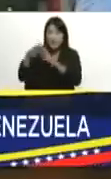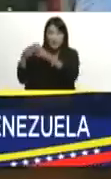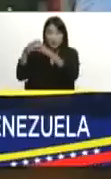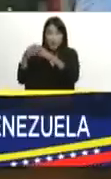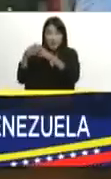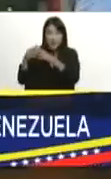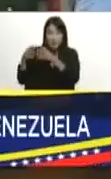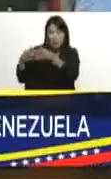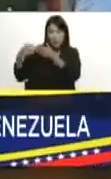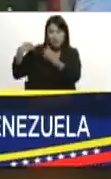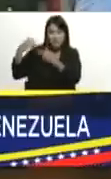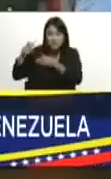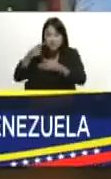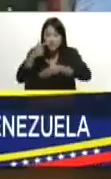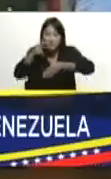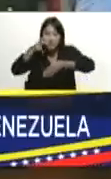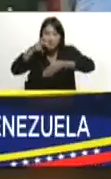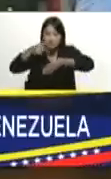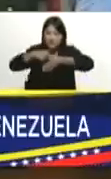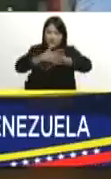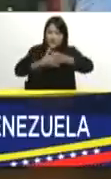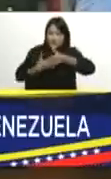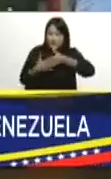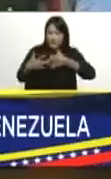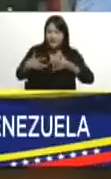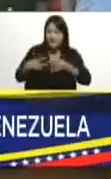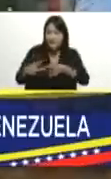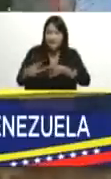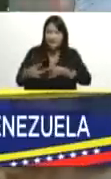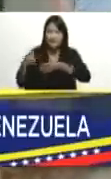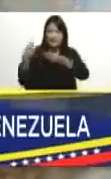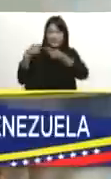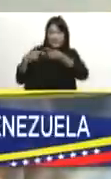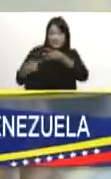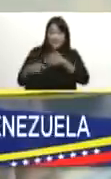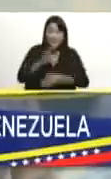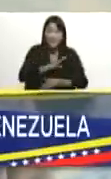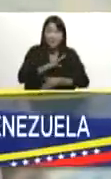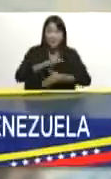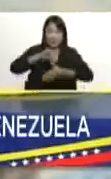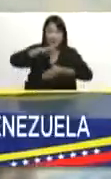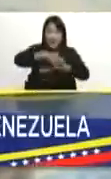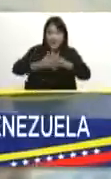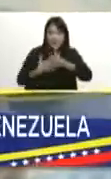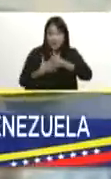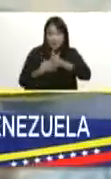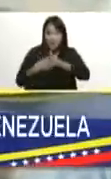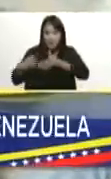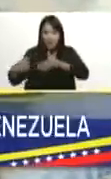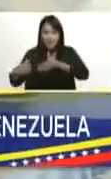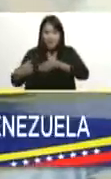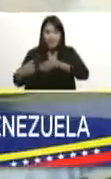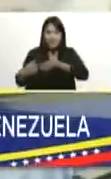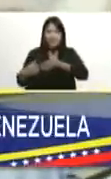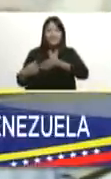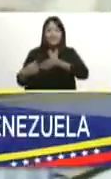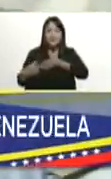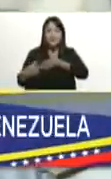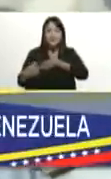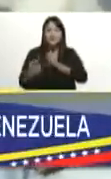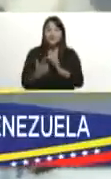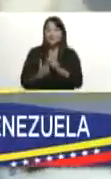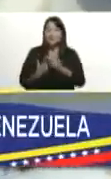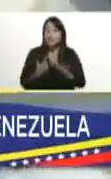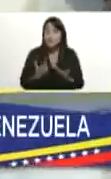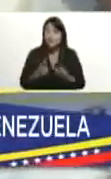su claro interés en los recursos naturales estratégicos de Latinoamérica. Tampoco podemos